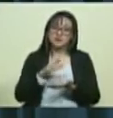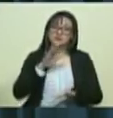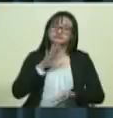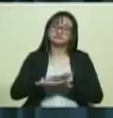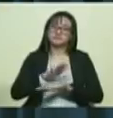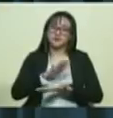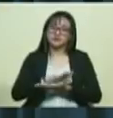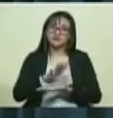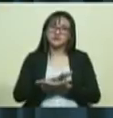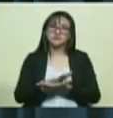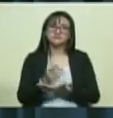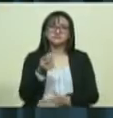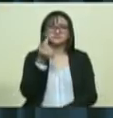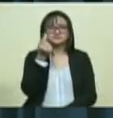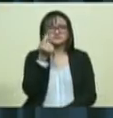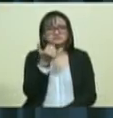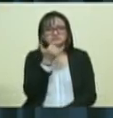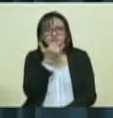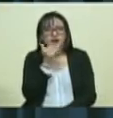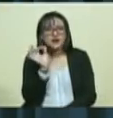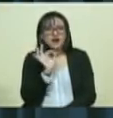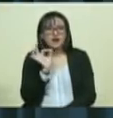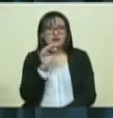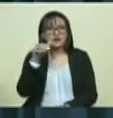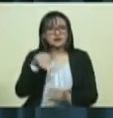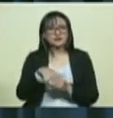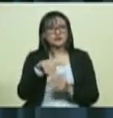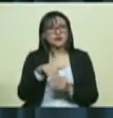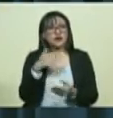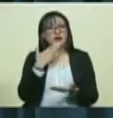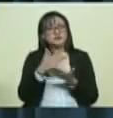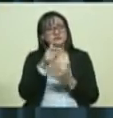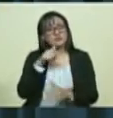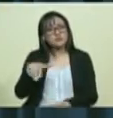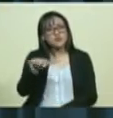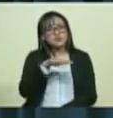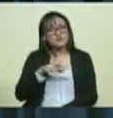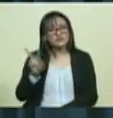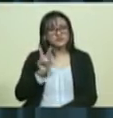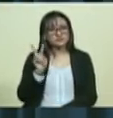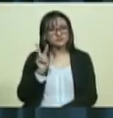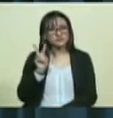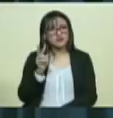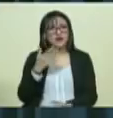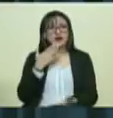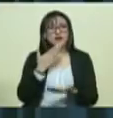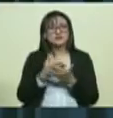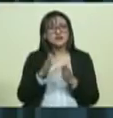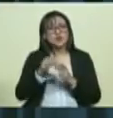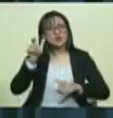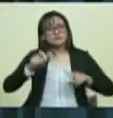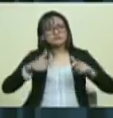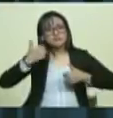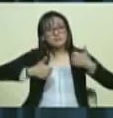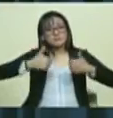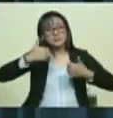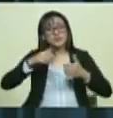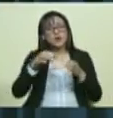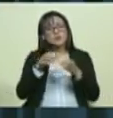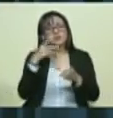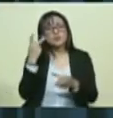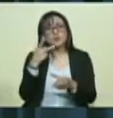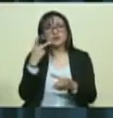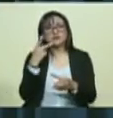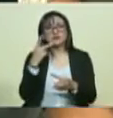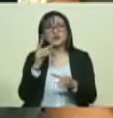ni un solo percance hemos tenido en este evento letra y se lo agradecemos al pueblo de ver suárez agradecemos a todos los candidatos a todos los partidos políticos de